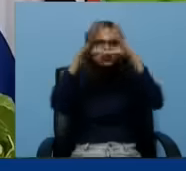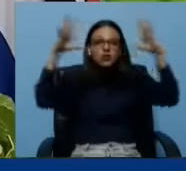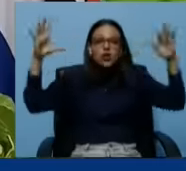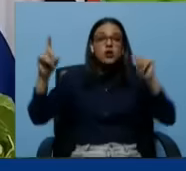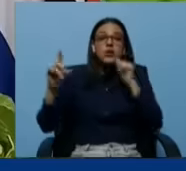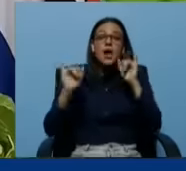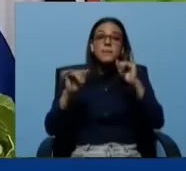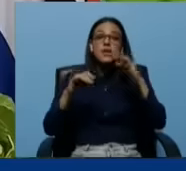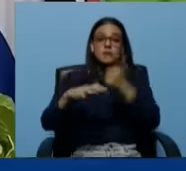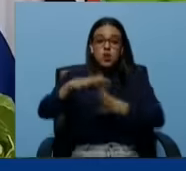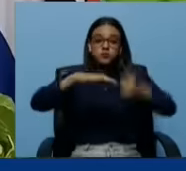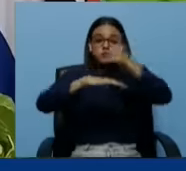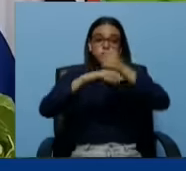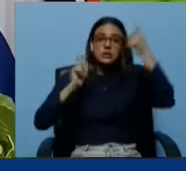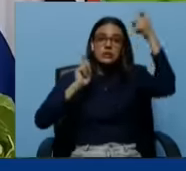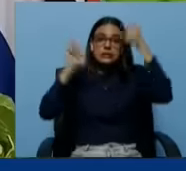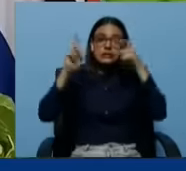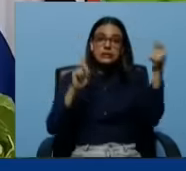comandante Chávez,